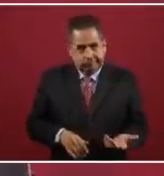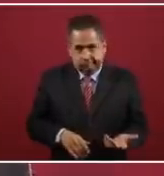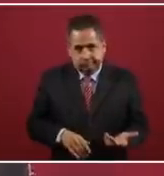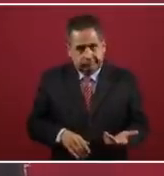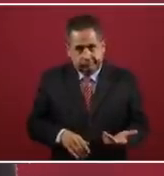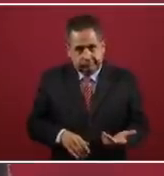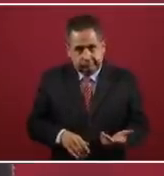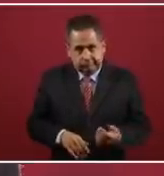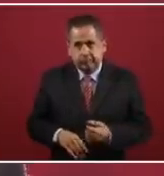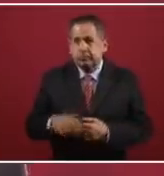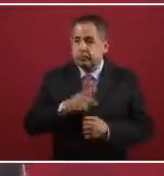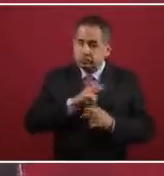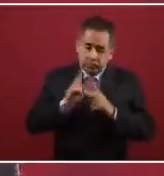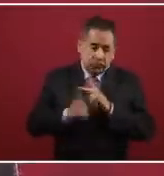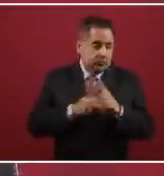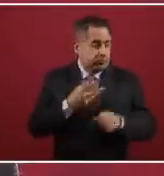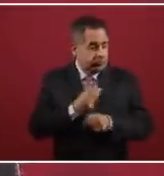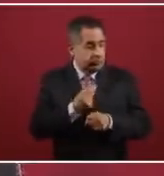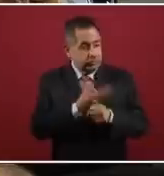hacerlo de nuevo.